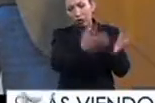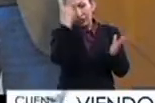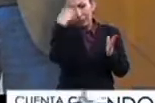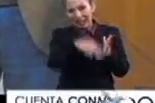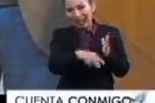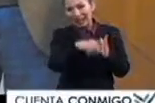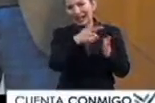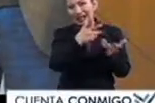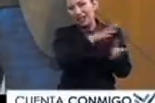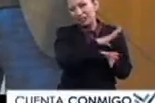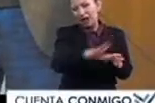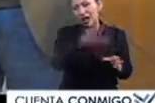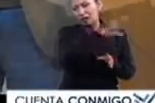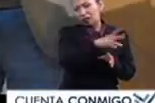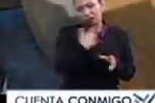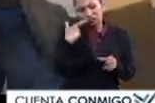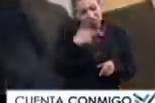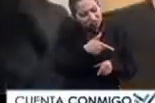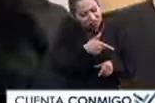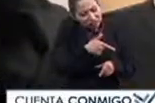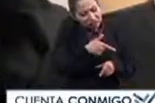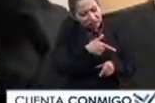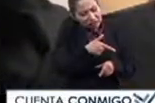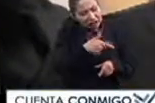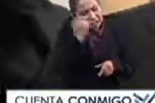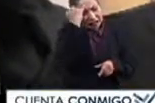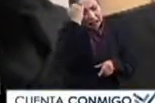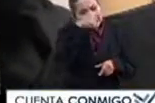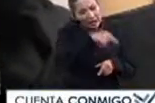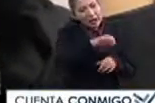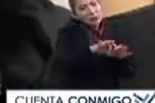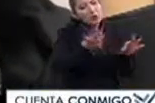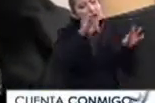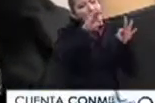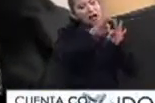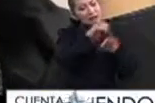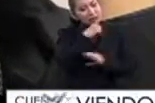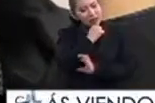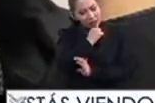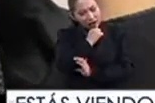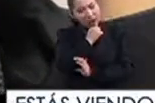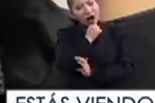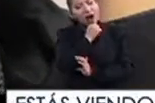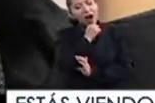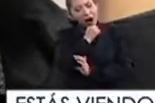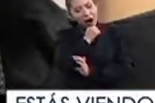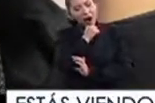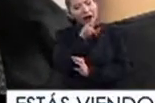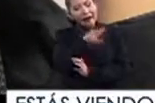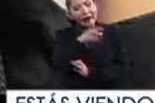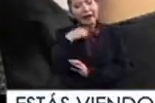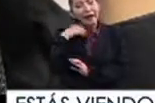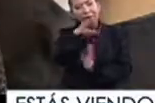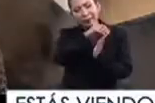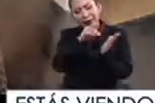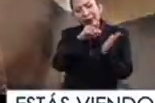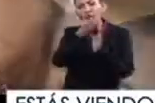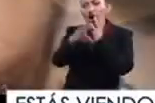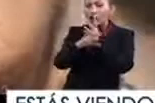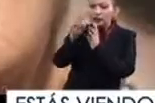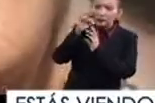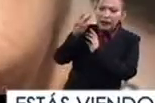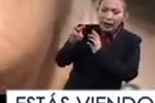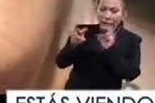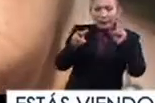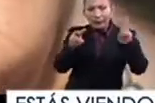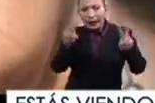viajes que en general, y de repente me di cuenta que la India era fundamental y escribí Coronada de Moscas. Así van surgiendo cosas, y mientras